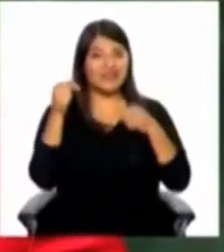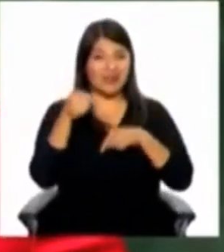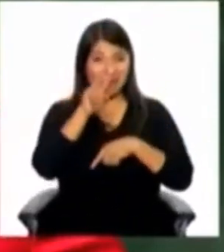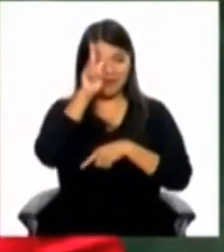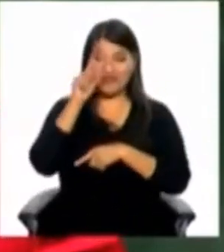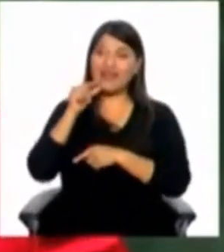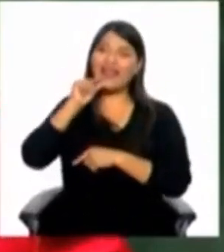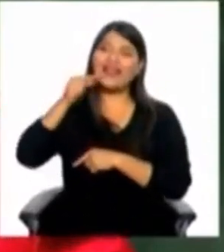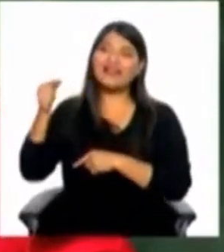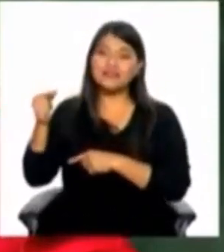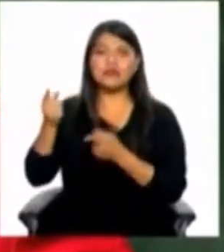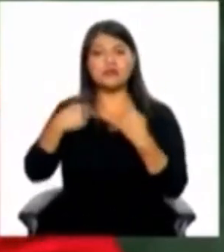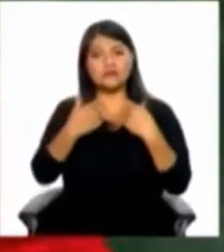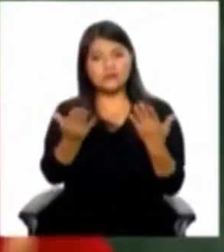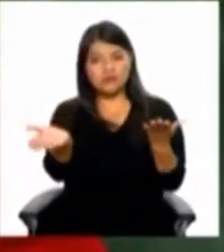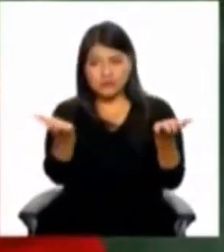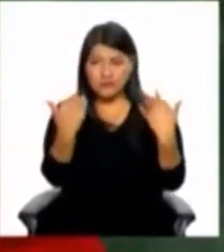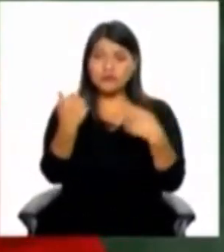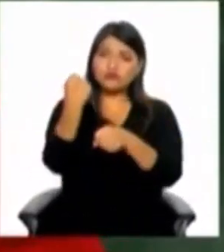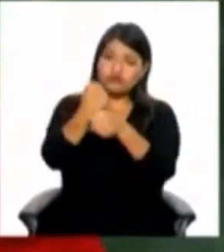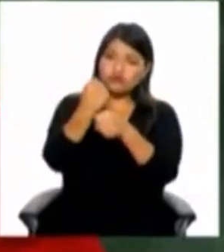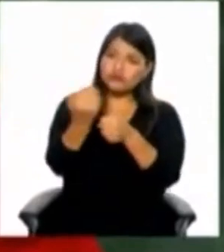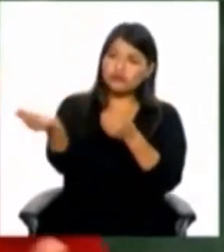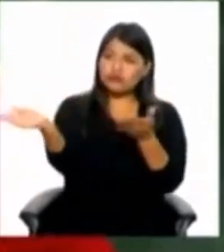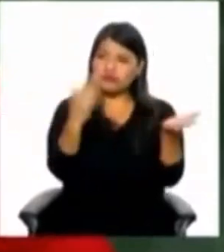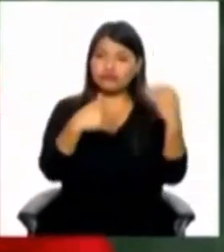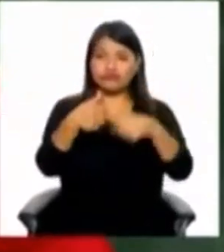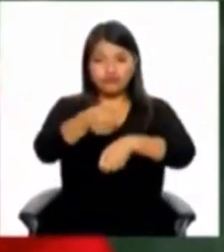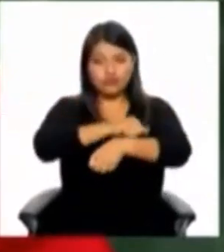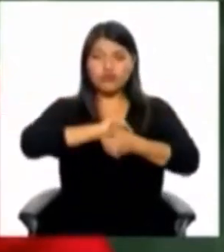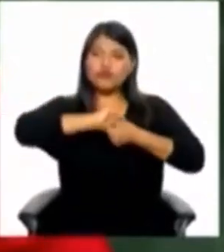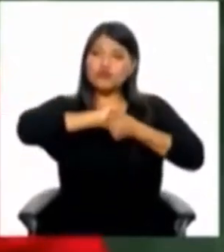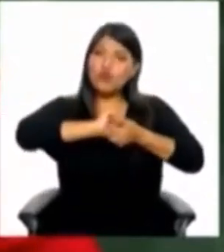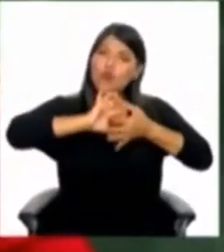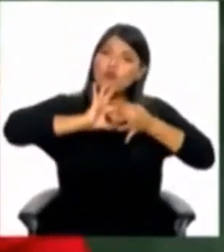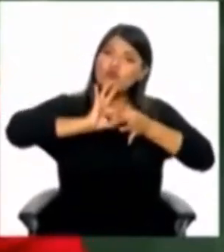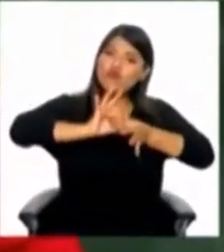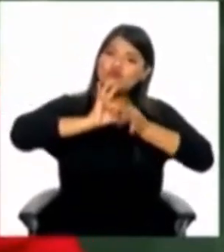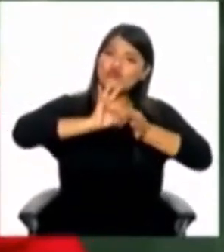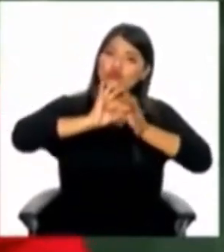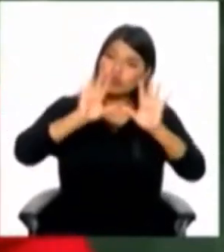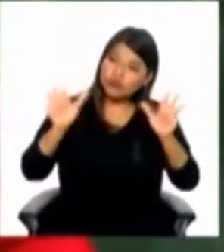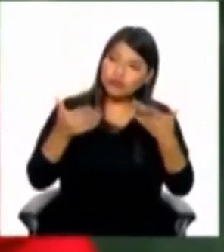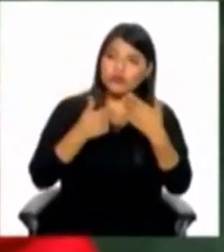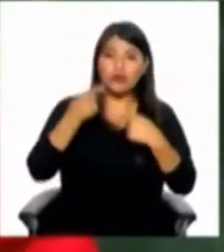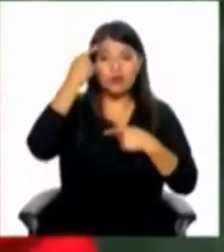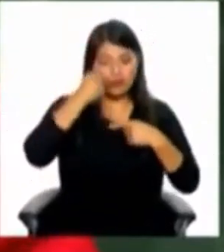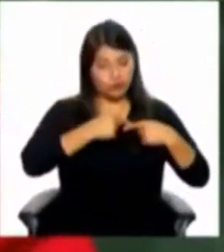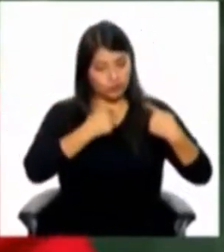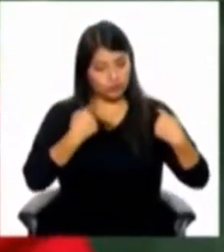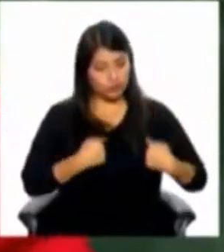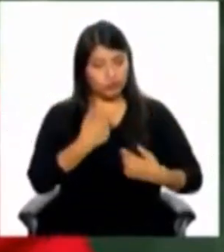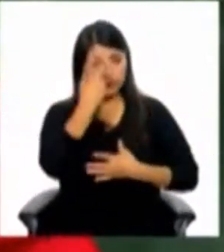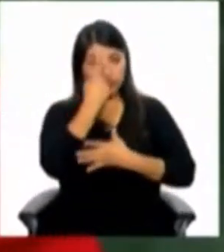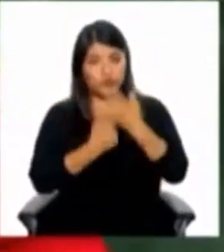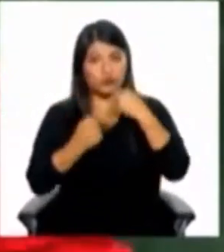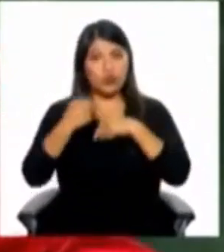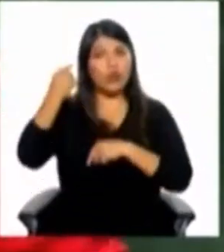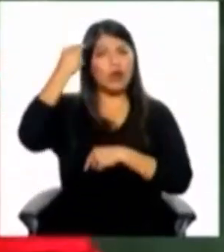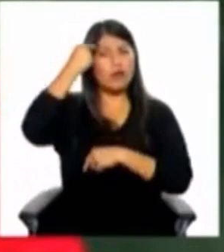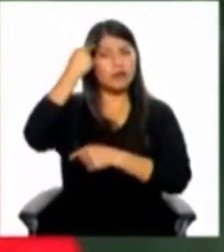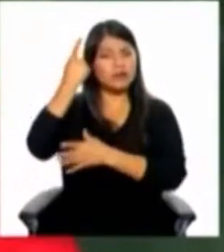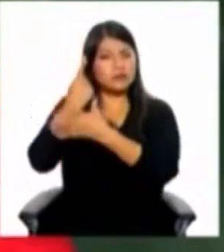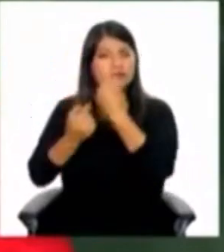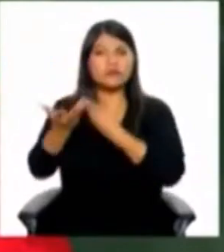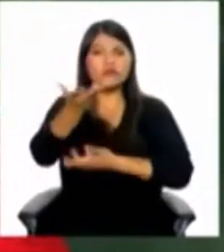quechua, trabajemos juntos con un solo corazón, un solo pensamiento y un solo querer. Que